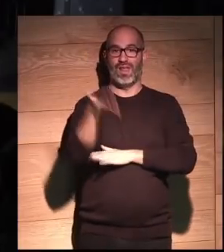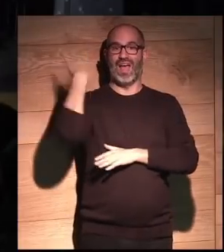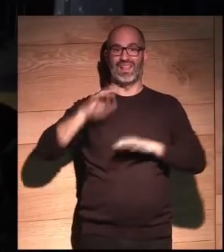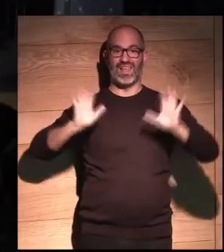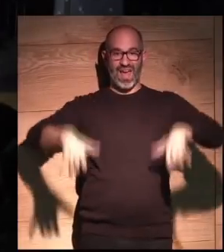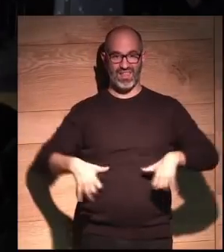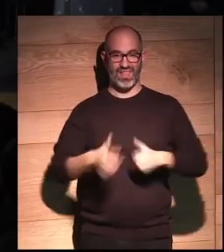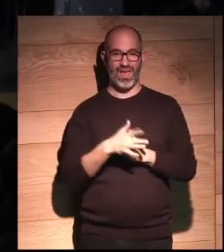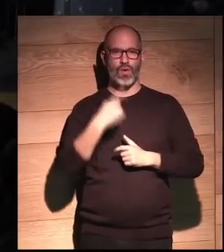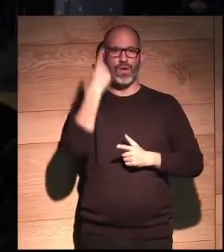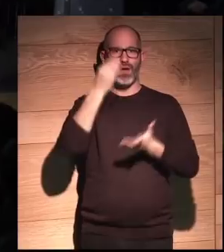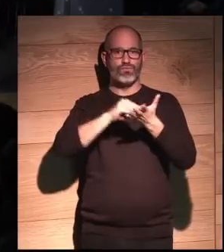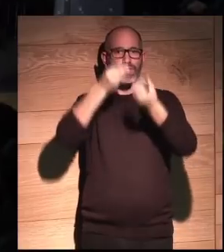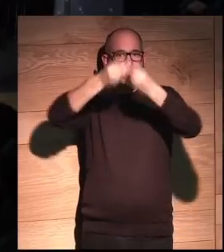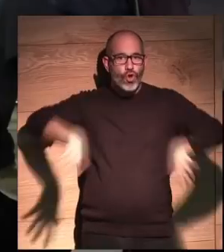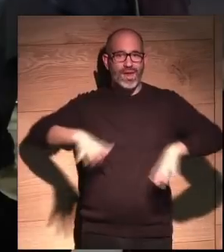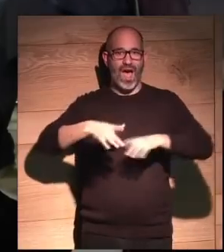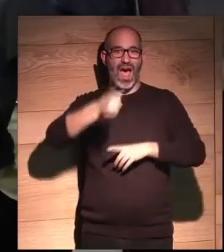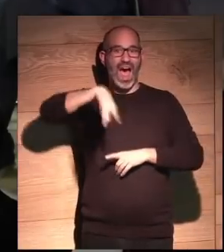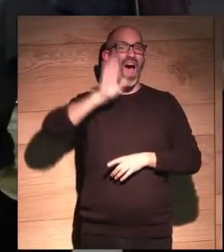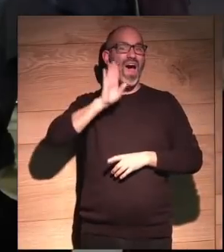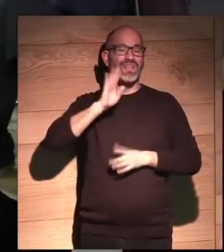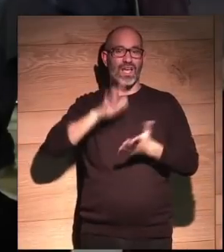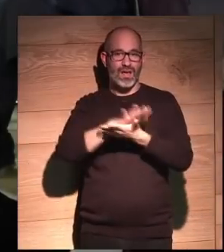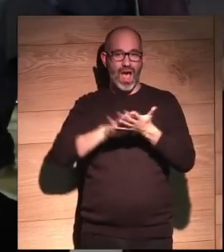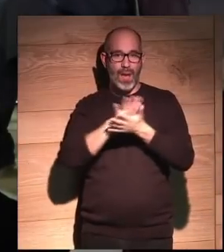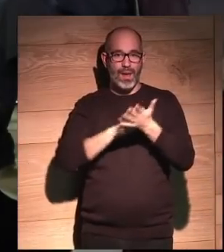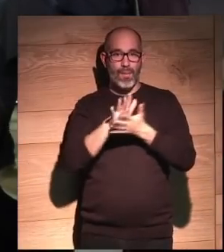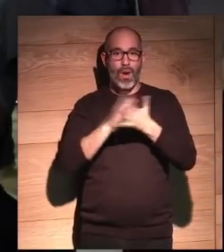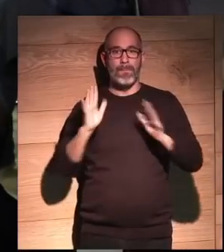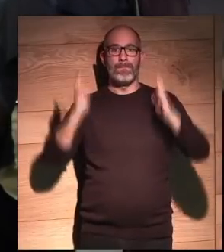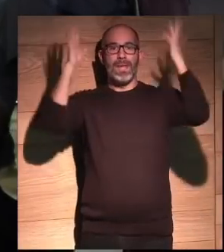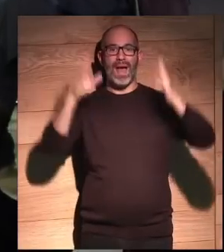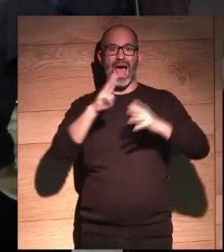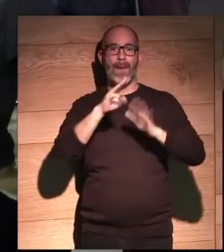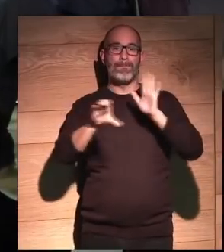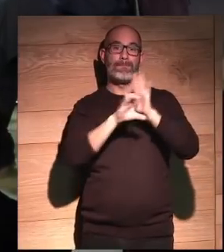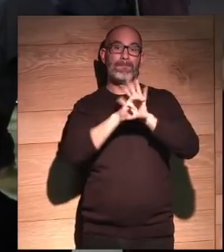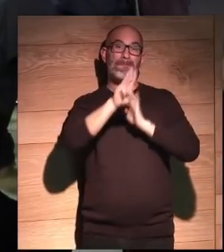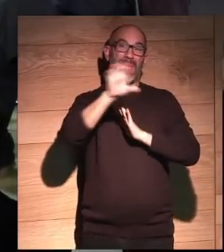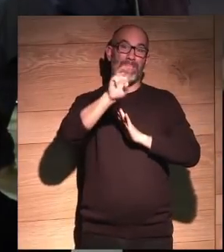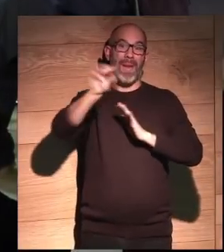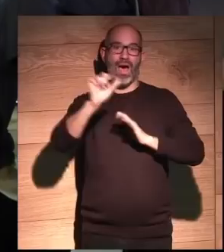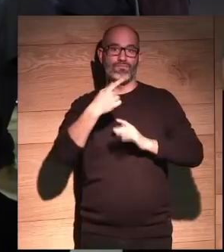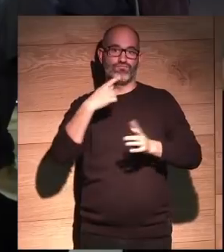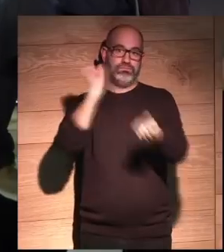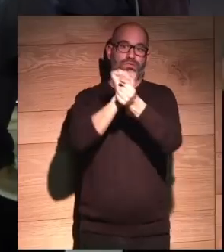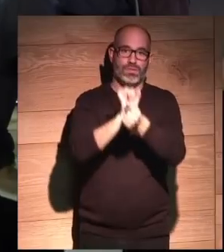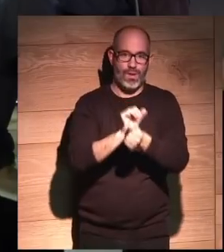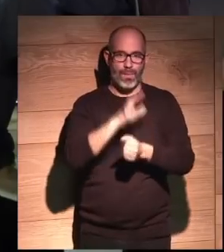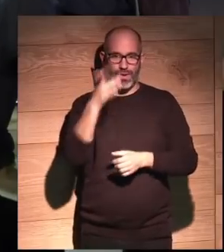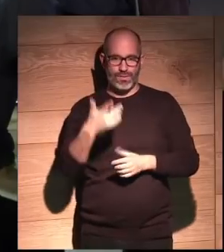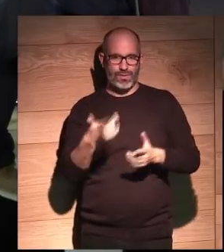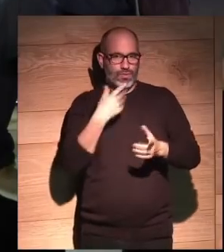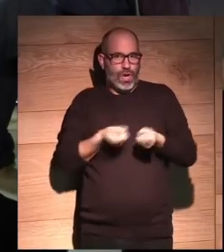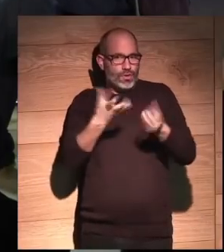de Cádiz. Hubo un momento en la historia de nuestro país en que estaba penado, esto lo contamos en el libro, decir viva la Pepa. Estás diciendo tanto el libro que prácticamente